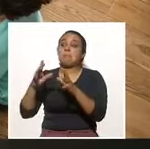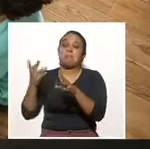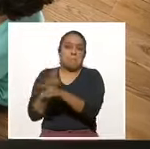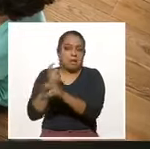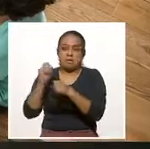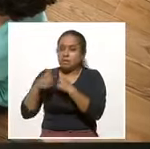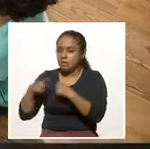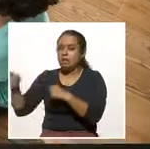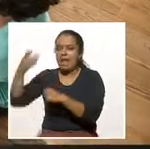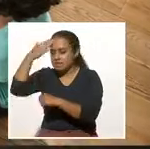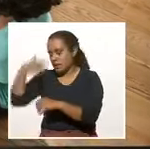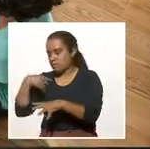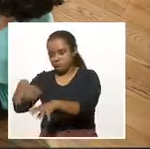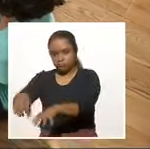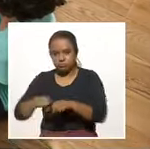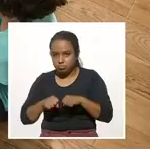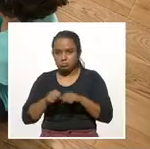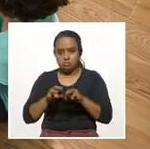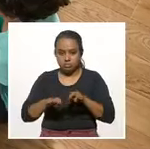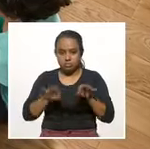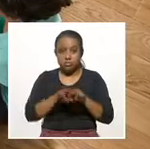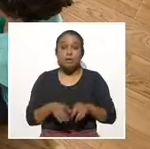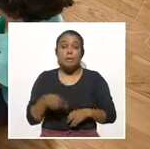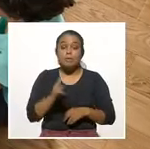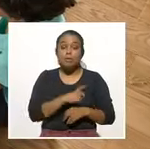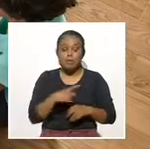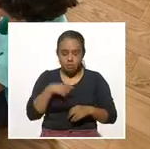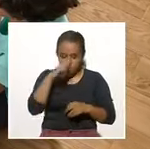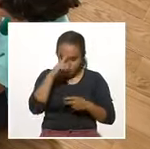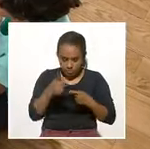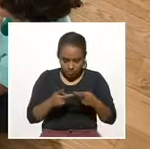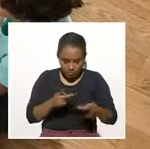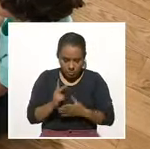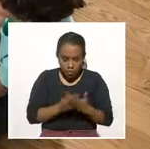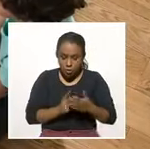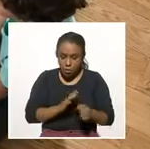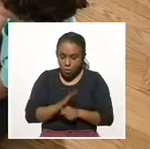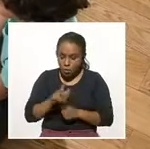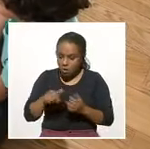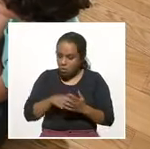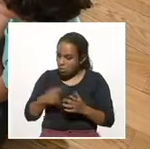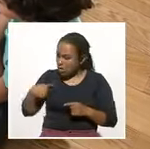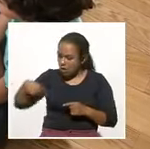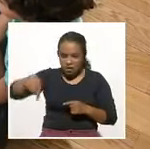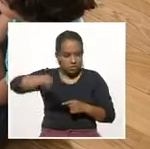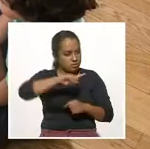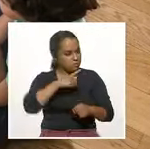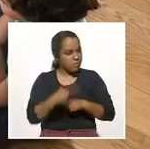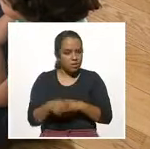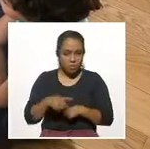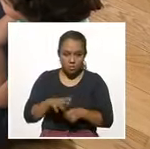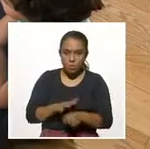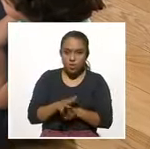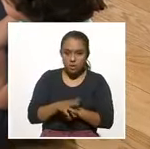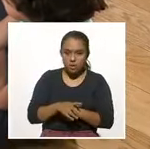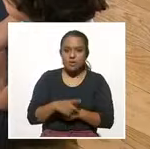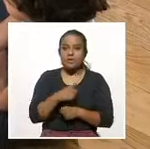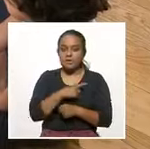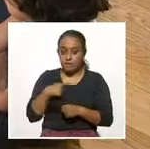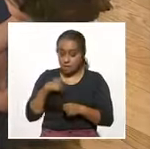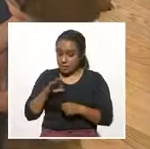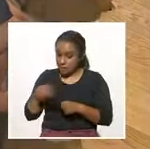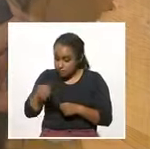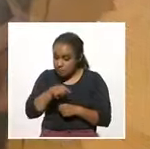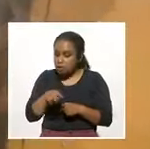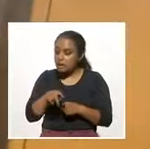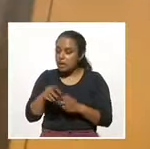ahora en cuanto a la planeación va a ser importante que primero tengamos en cuenta cuáles son los factores de riesgo que me rodean a mí. Entonces en función de eso también tener un plan de acción, ¿no? Si